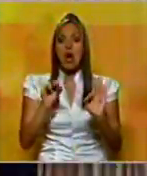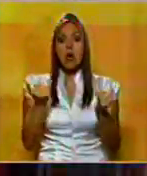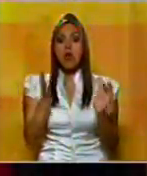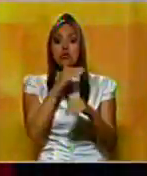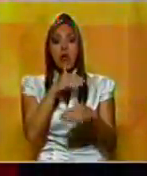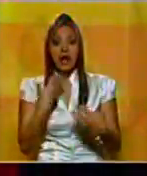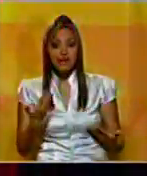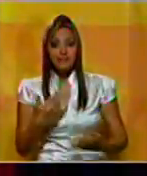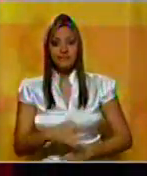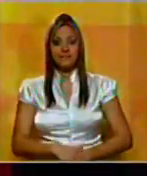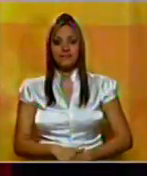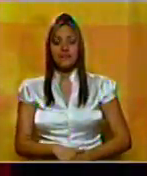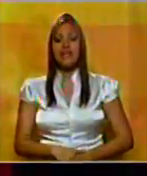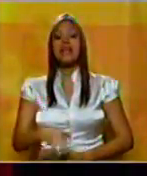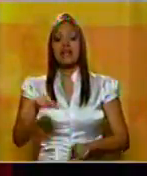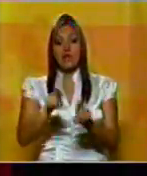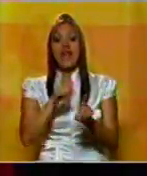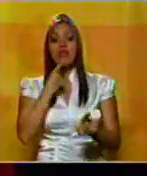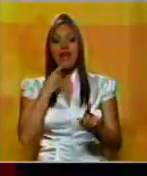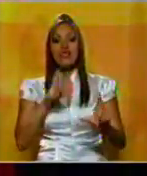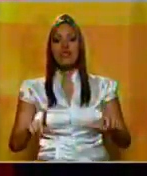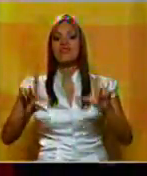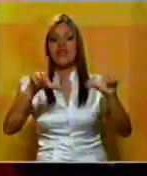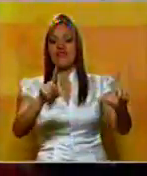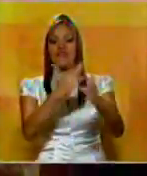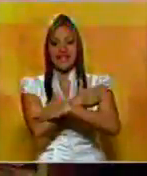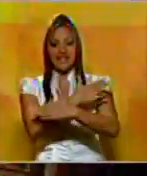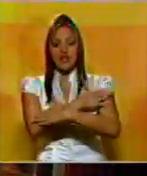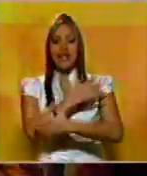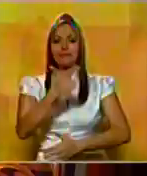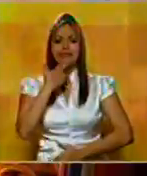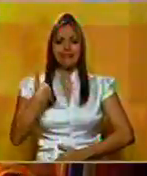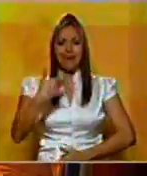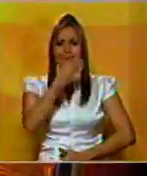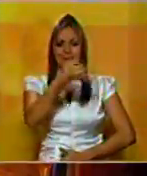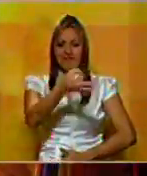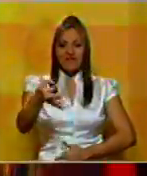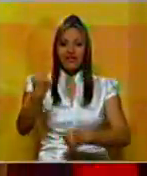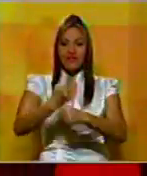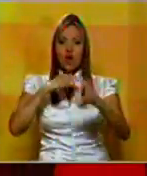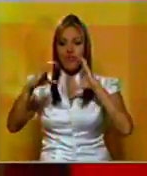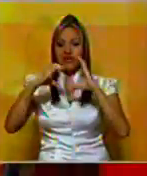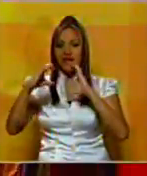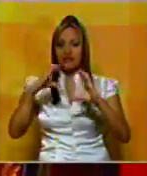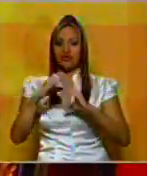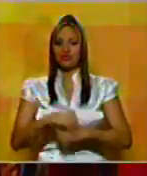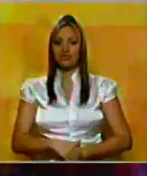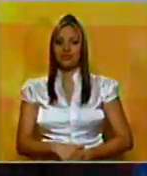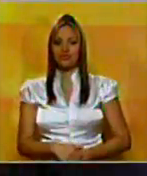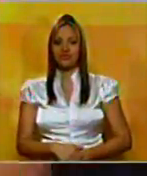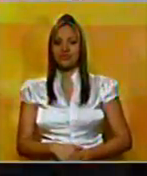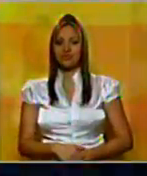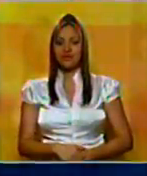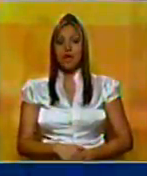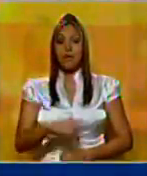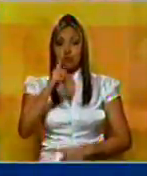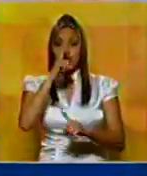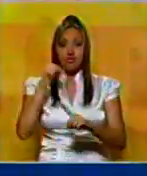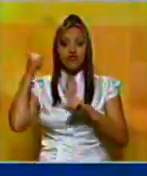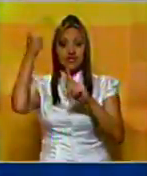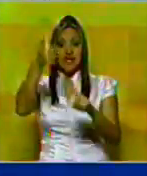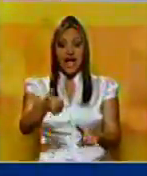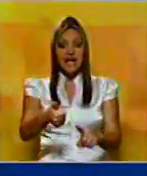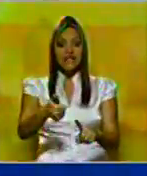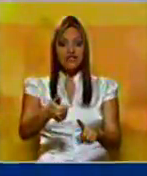existen. Además, Eduardo recibe una placa de reconocimiento por su destacada labor como comunicador. Tantos años que no me